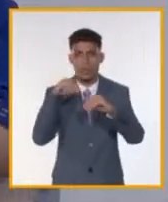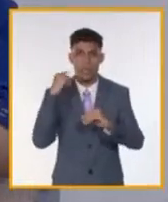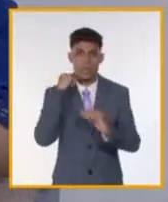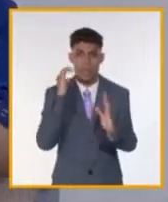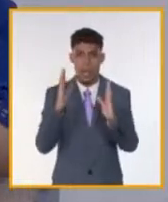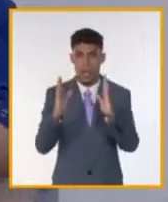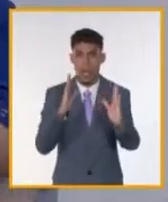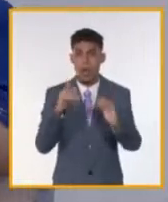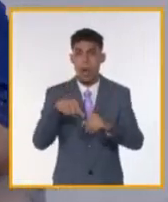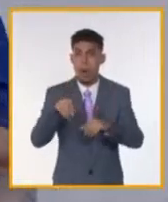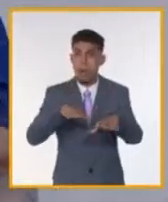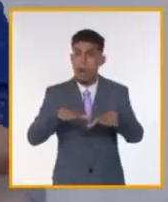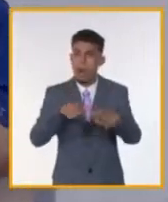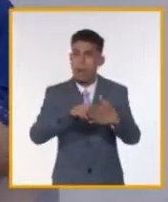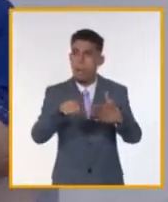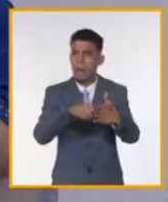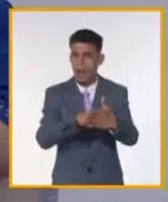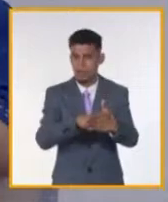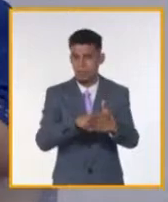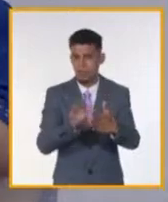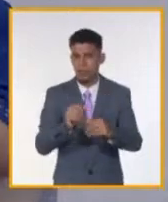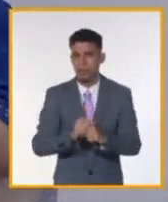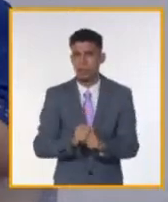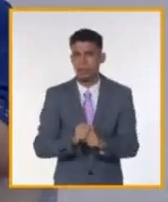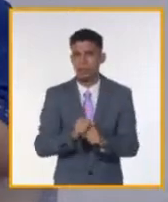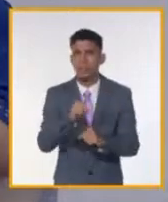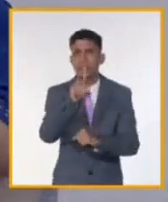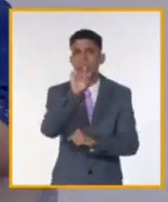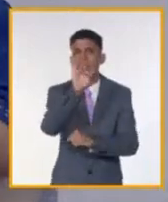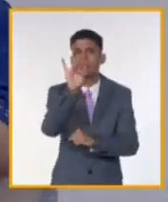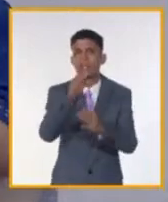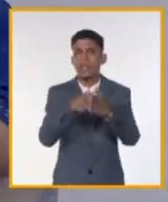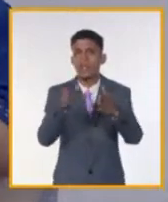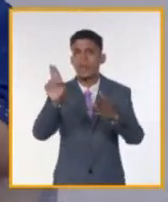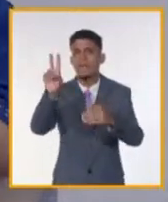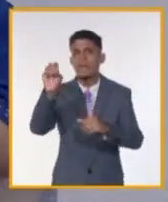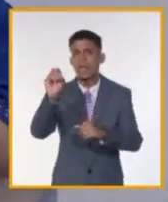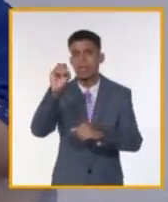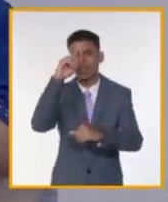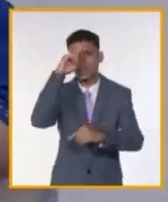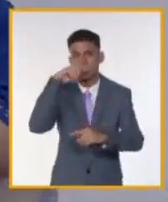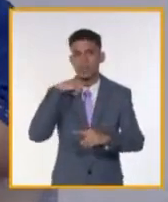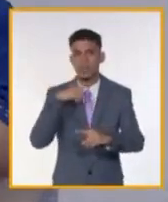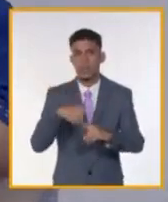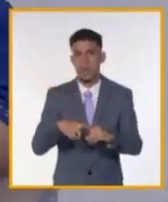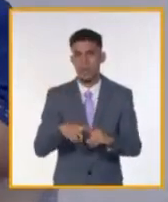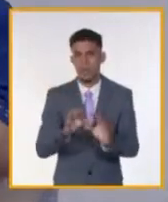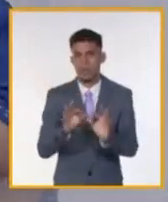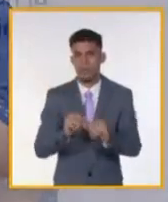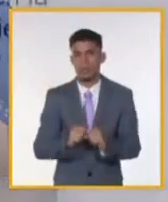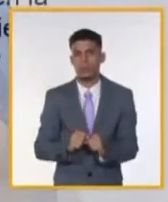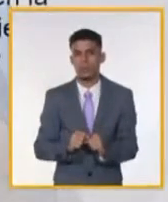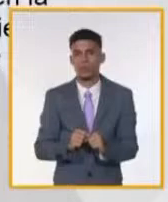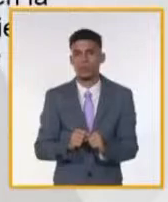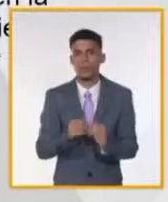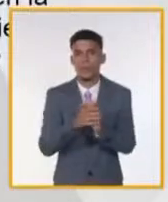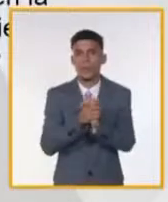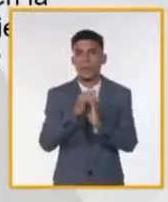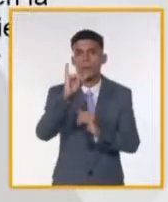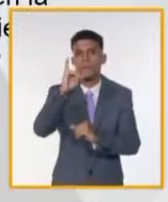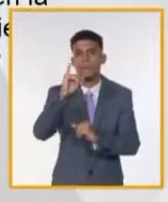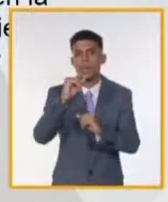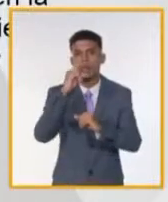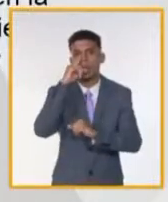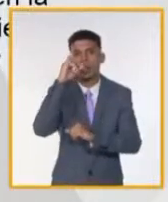lo estamos preparando para desarrollar entre el 17 y el 20 de septiembre, y se conoce como Mini Metal. Es un congreso internacional